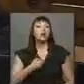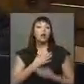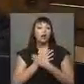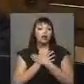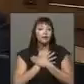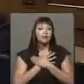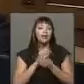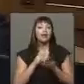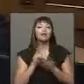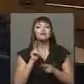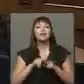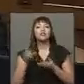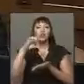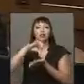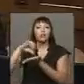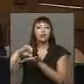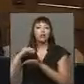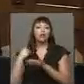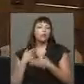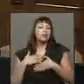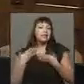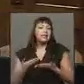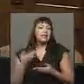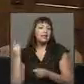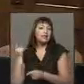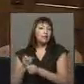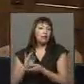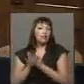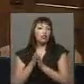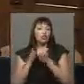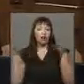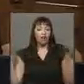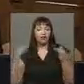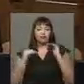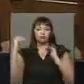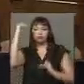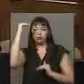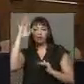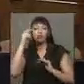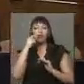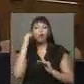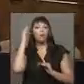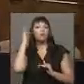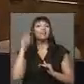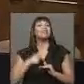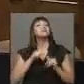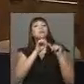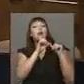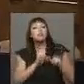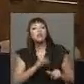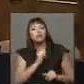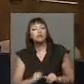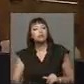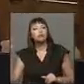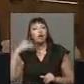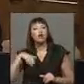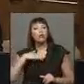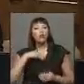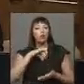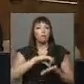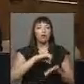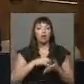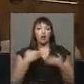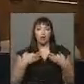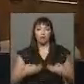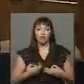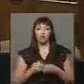gestión la sentida demanda de disminuir las brechas de género que aún se mantienen en nuestro país. En efecto,